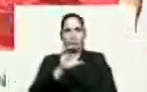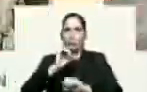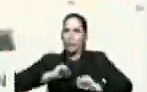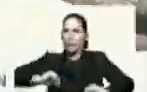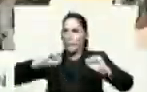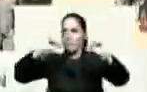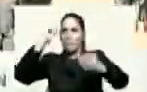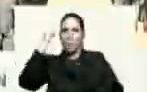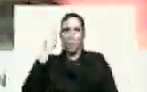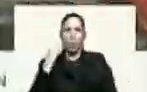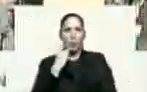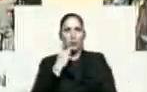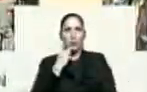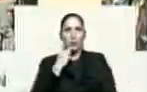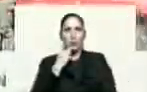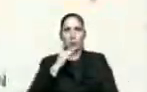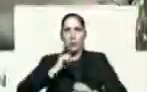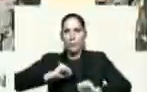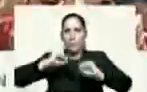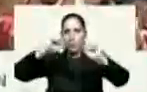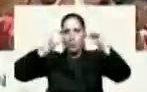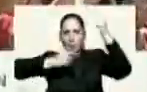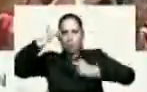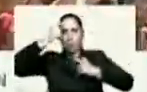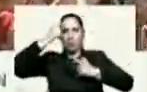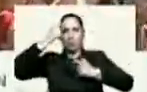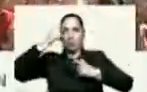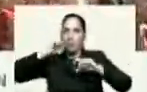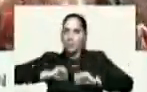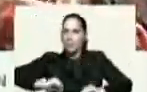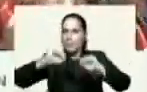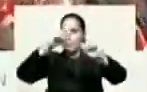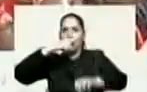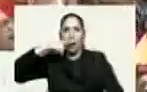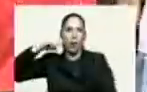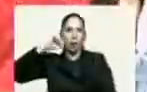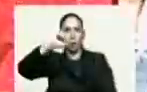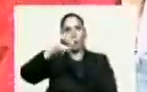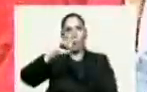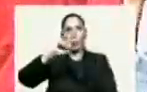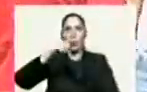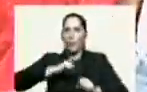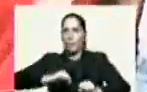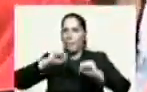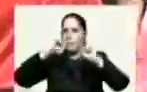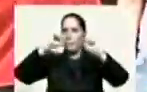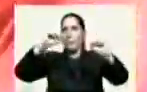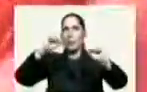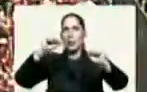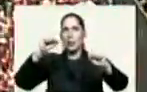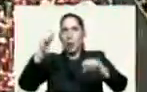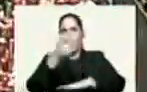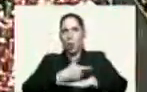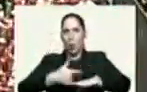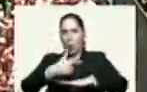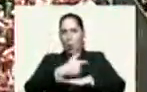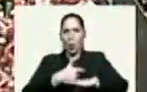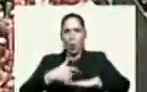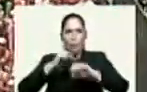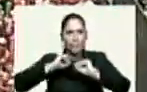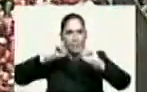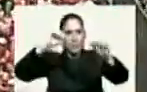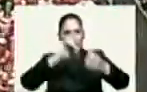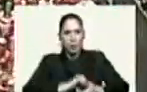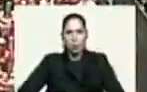viva Bolívar! ¡Que viva Chávez! ¡Que viva Maduro! ¡Que viva Rangel Silva! ¡Que viva Trujillo!